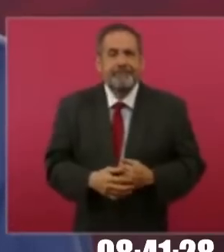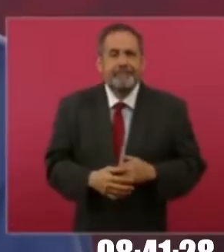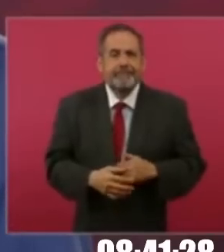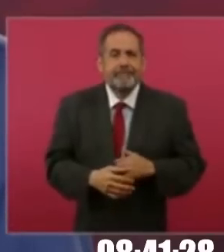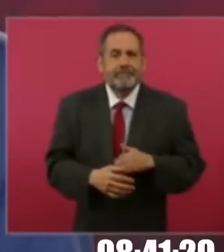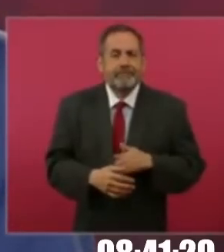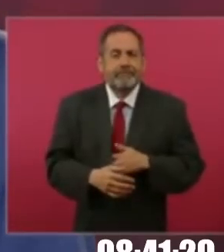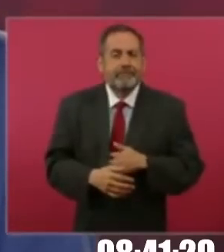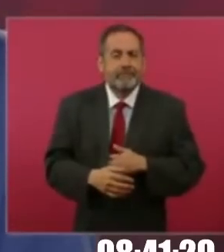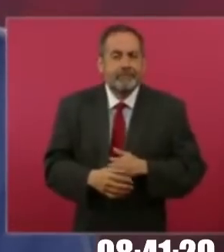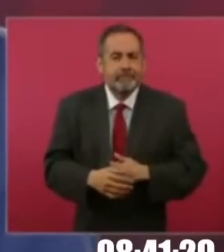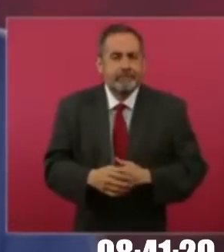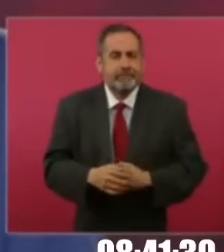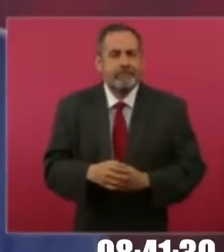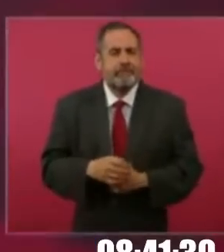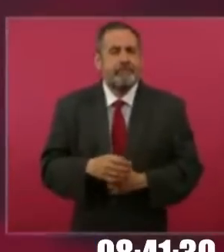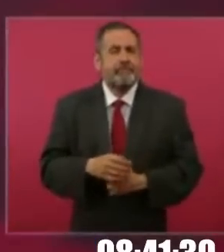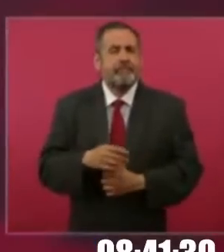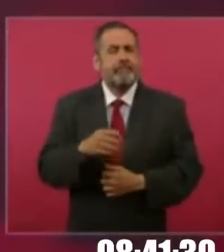ahora